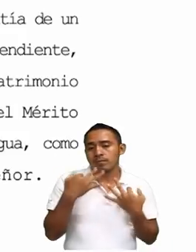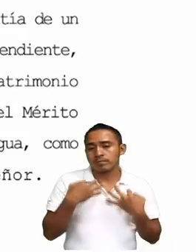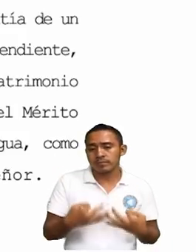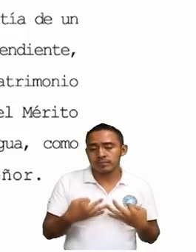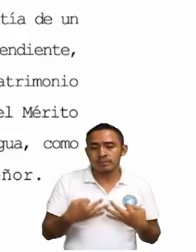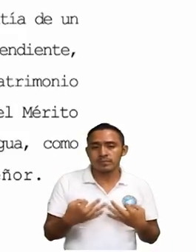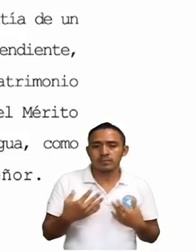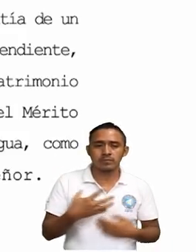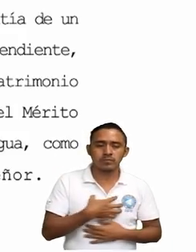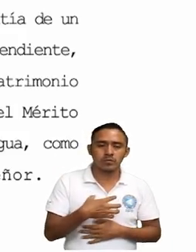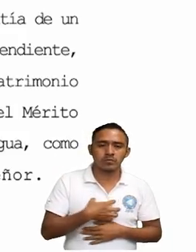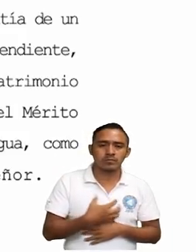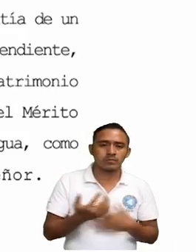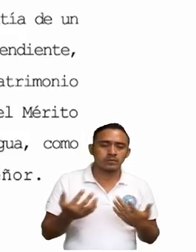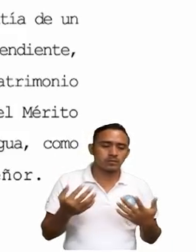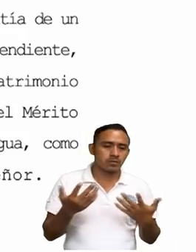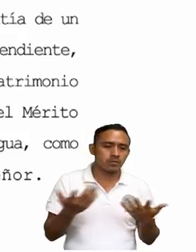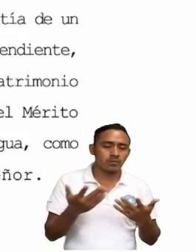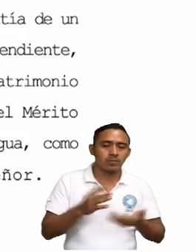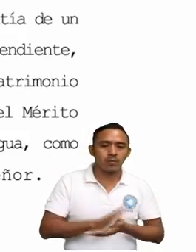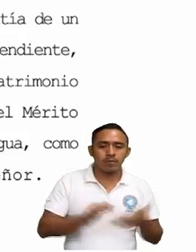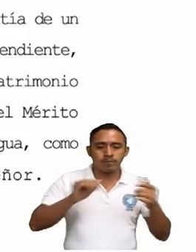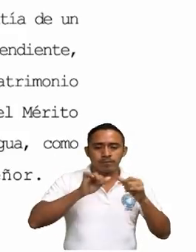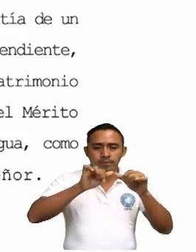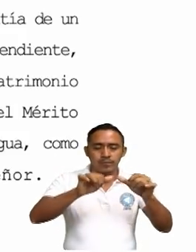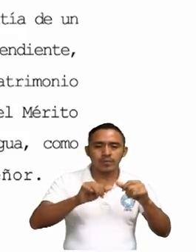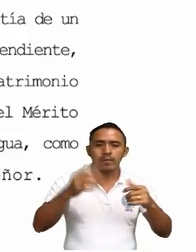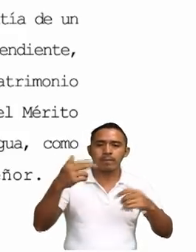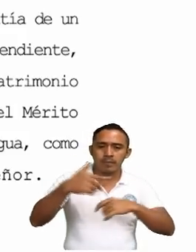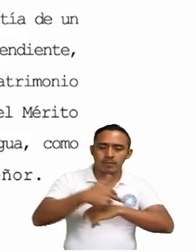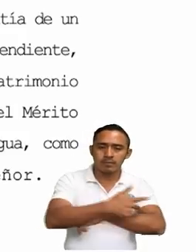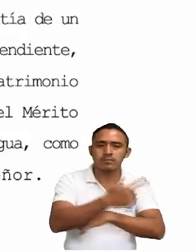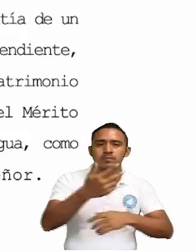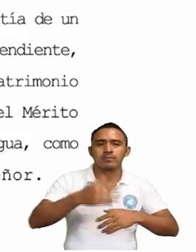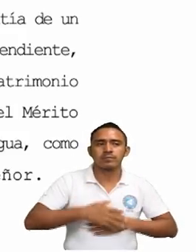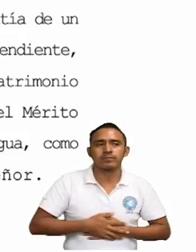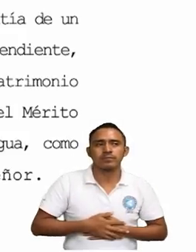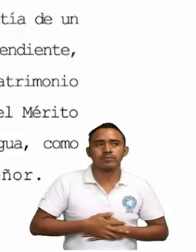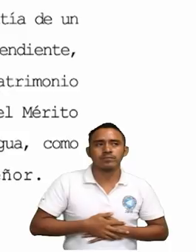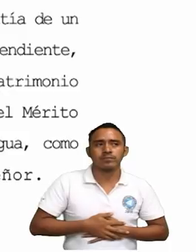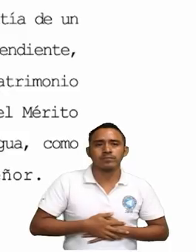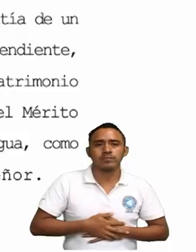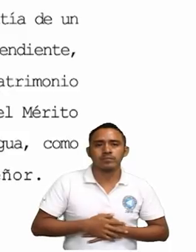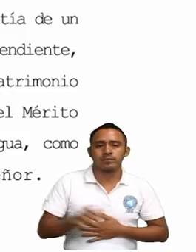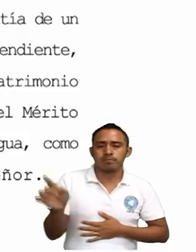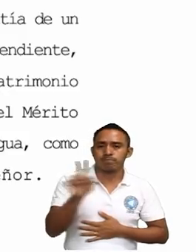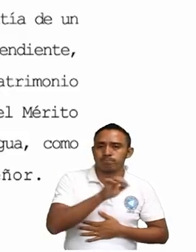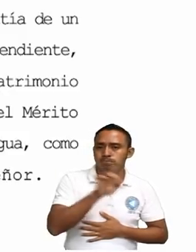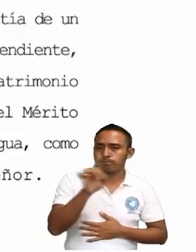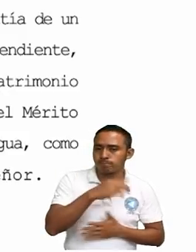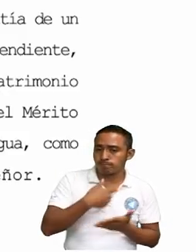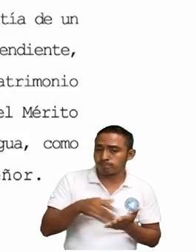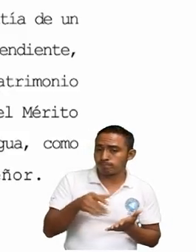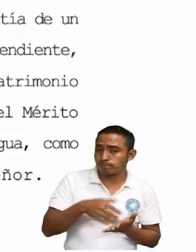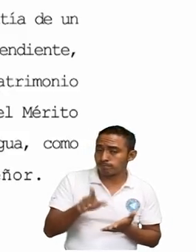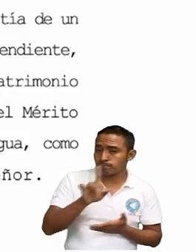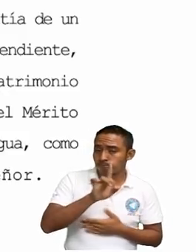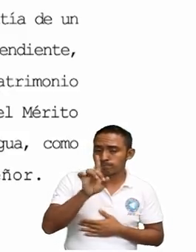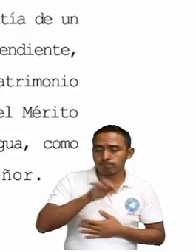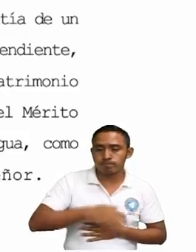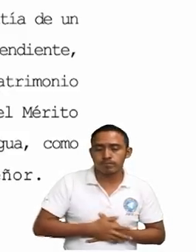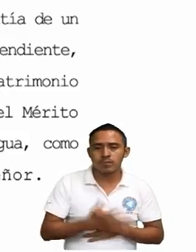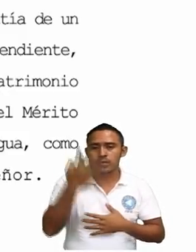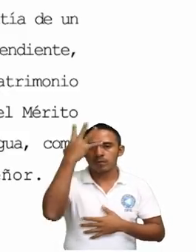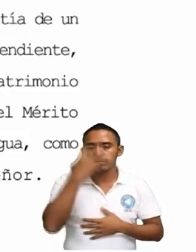la verdad que despeja y dispone a seguir haciendo camino al andar. No es fácil trascender el dolor o la justa